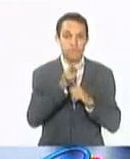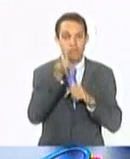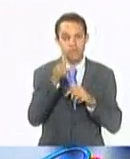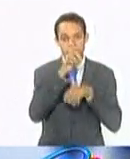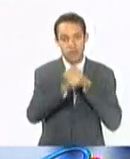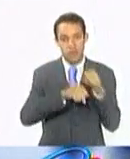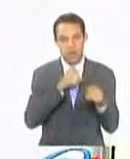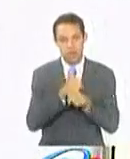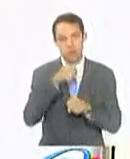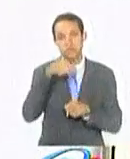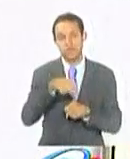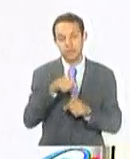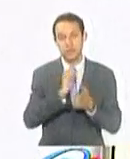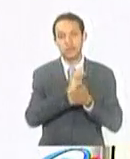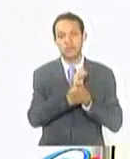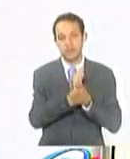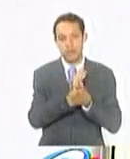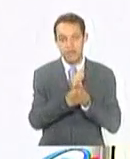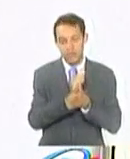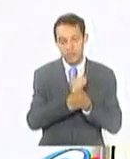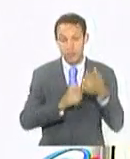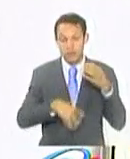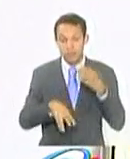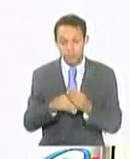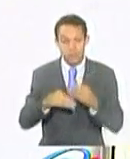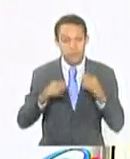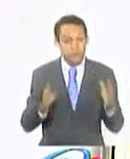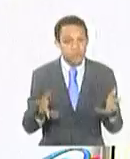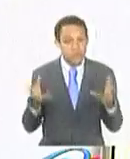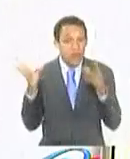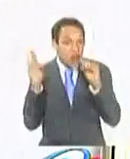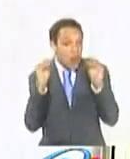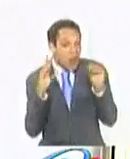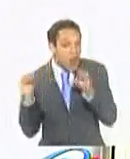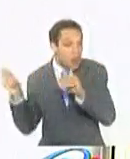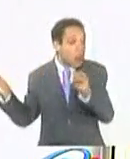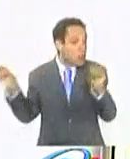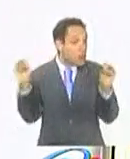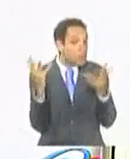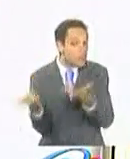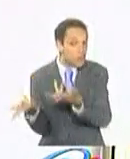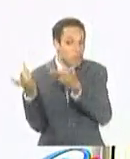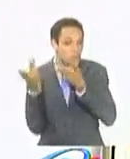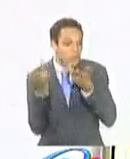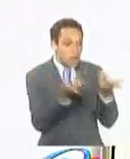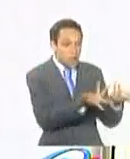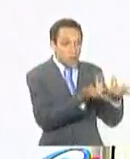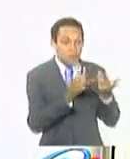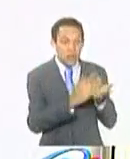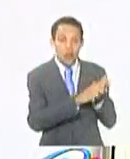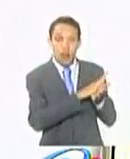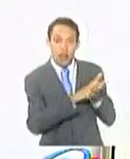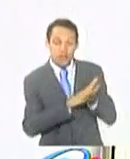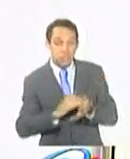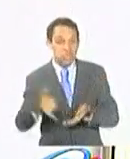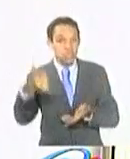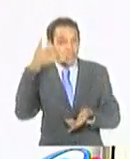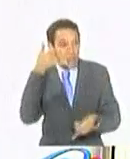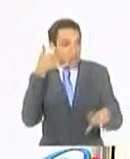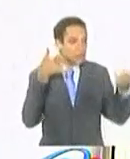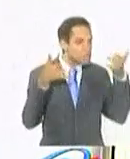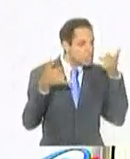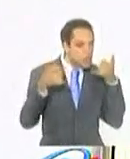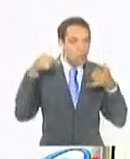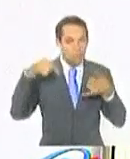partes hay que ver y hay que escuchar las personas que se comunican a los diferentes programas en vivo a